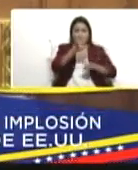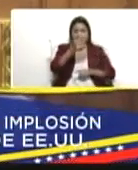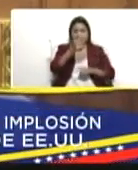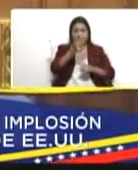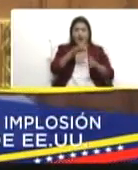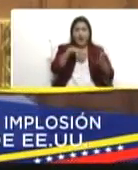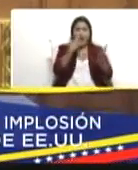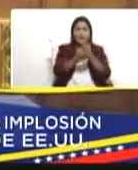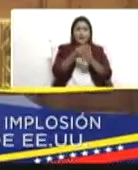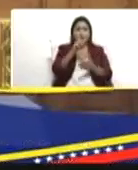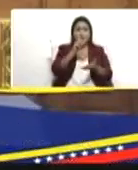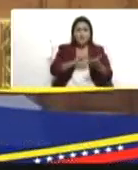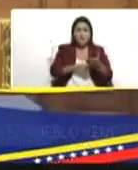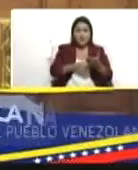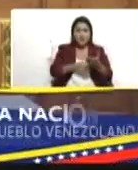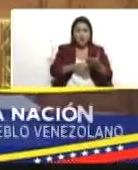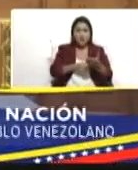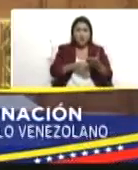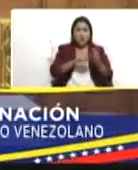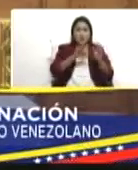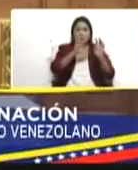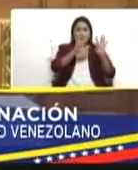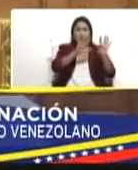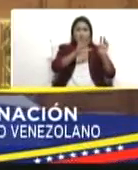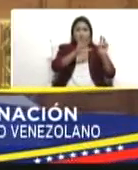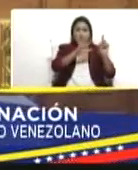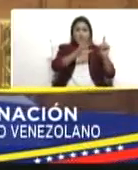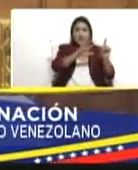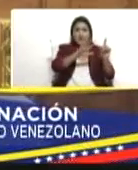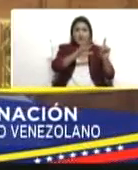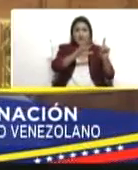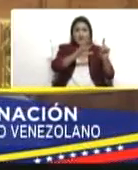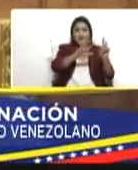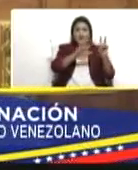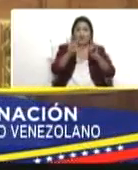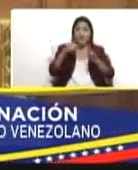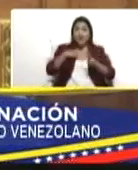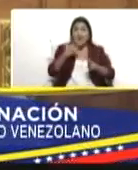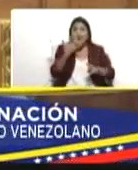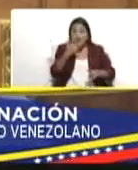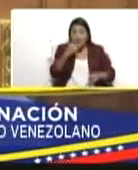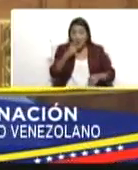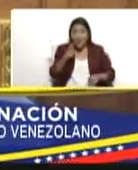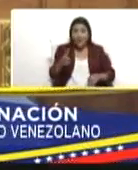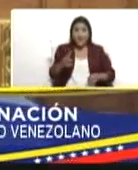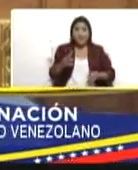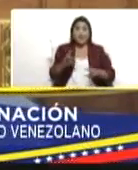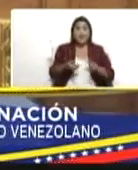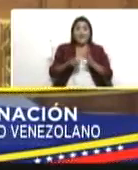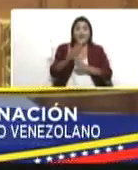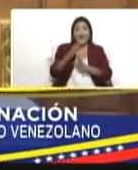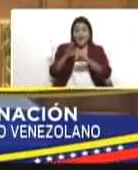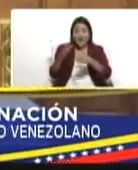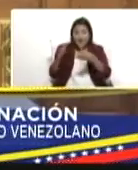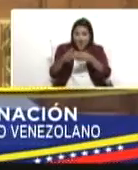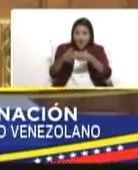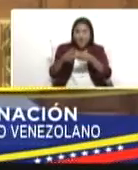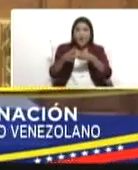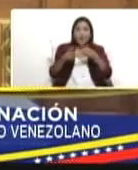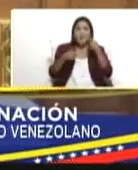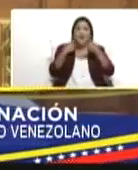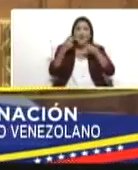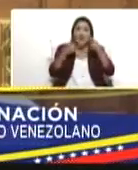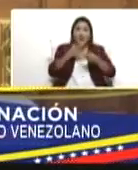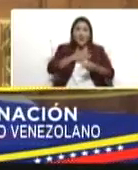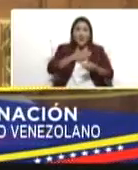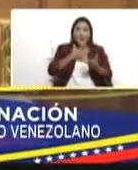67 a los 5 años fui militante fundador del movimiento electoral del pueblo con mi papá Nicolás